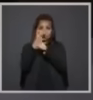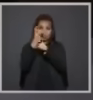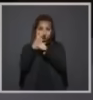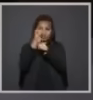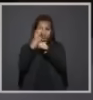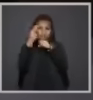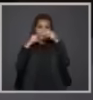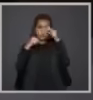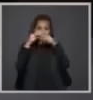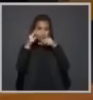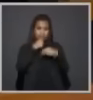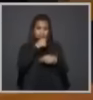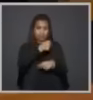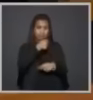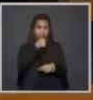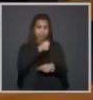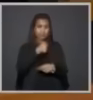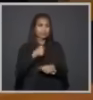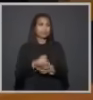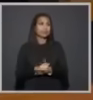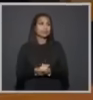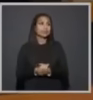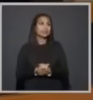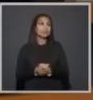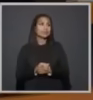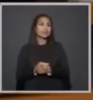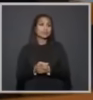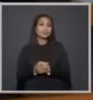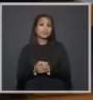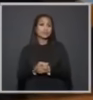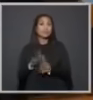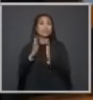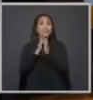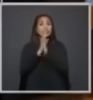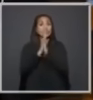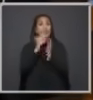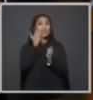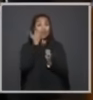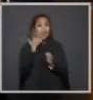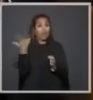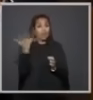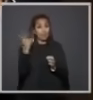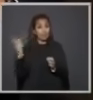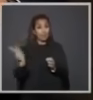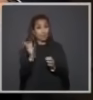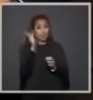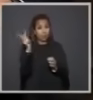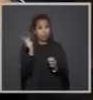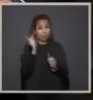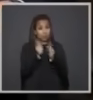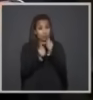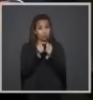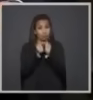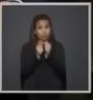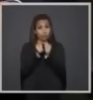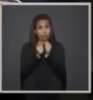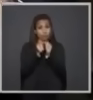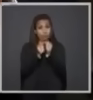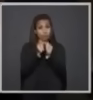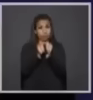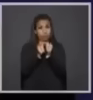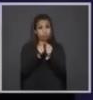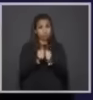preguntas del público. Les recordamos, si tienen alguna pregunta, mandarla vía Twitter con el hashtag ActúaMX. En